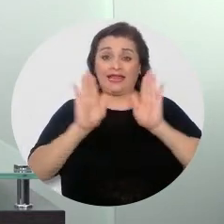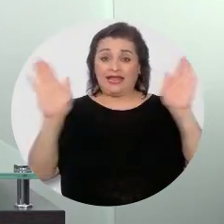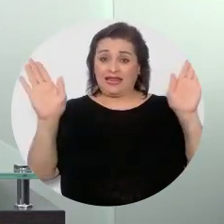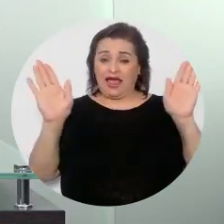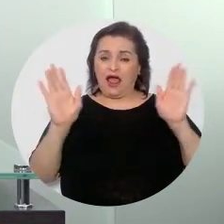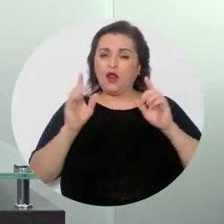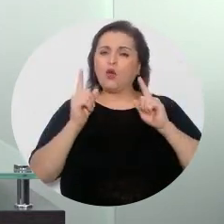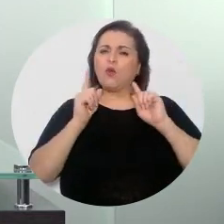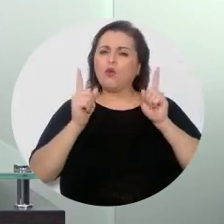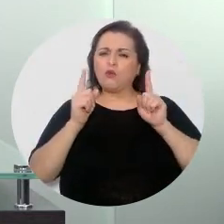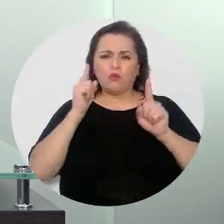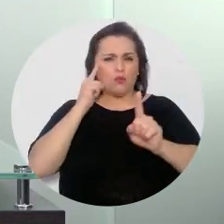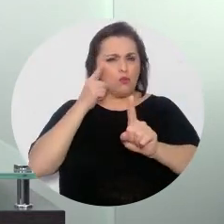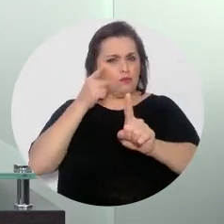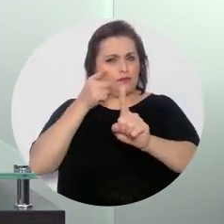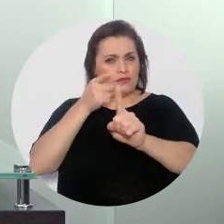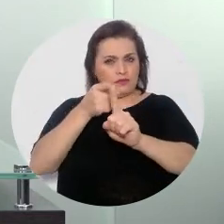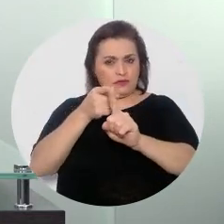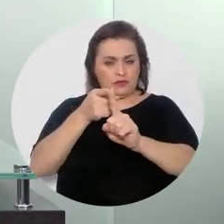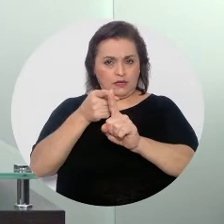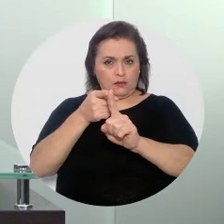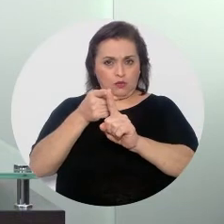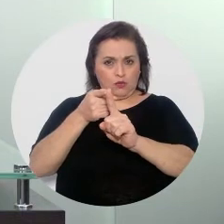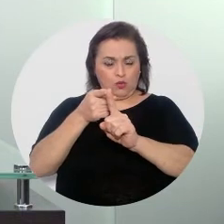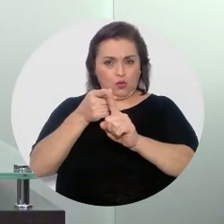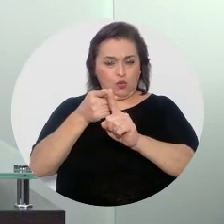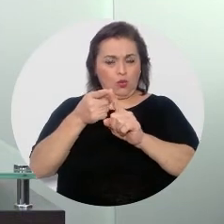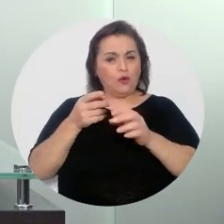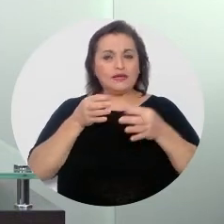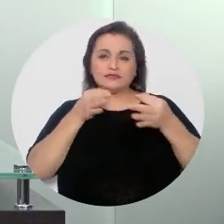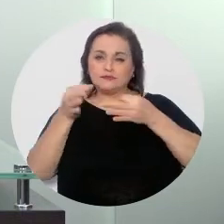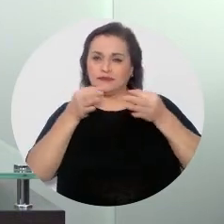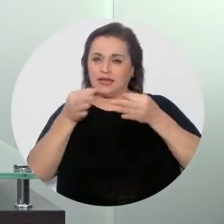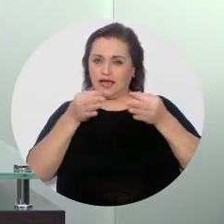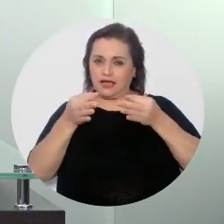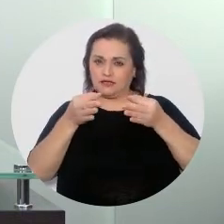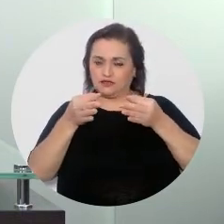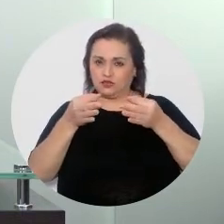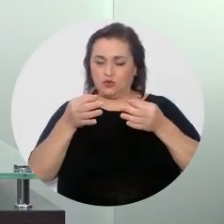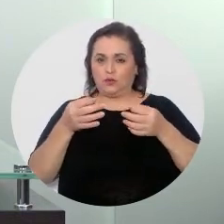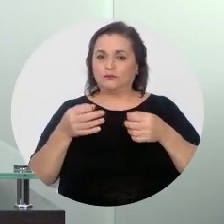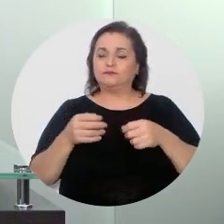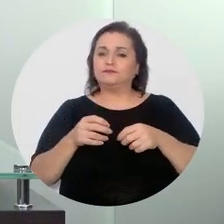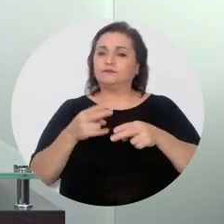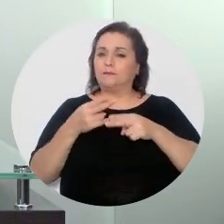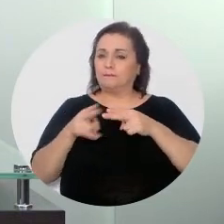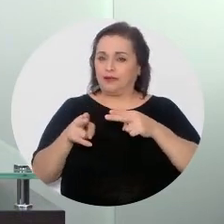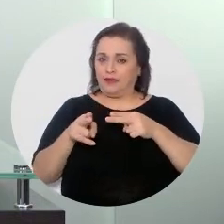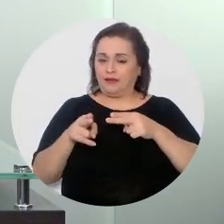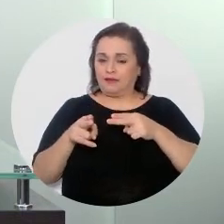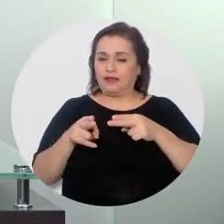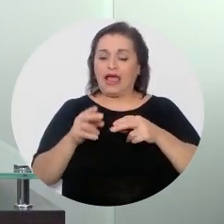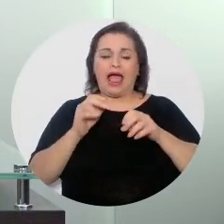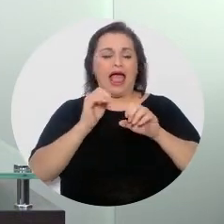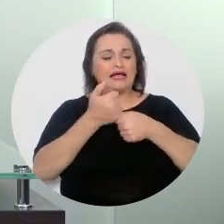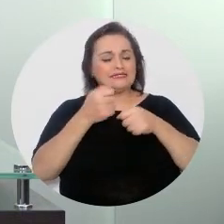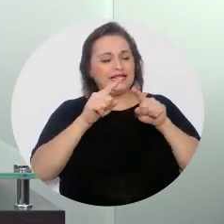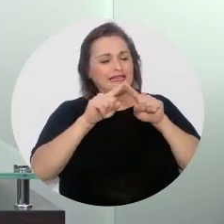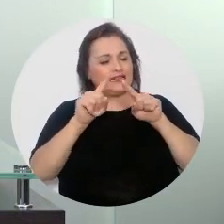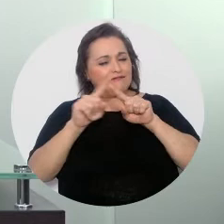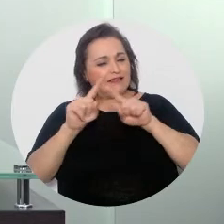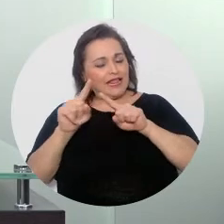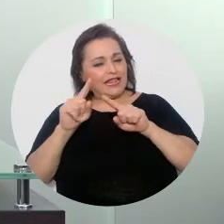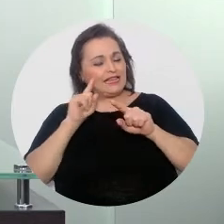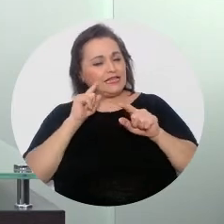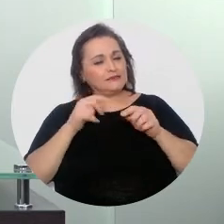En general, ¿cuál es el objetivo de esta pequeña explicación o breve explicación? Es hacer una